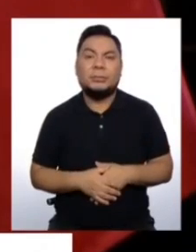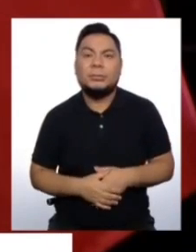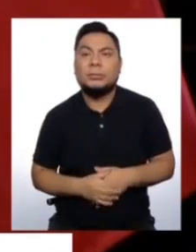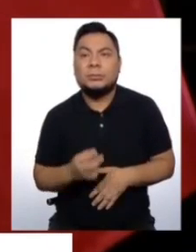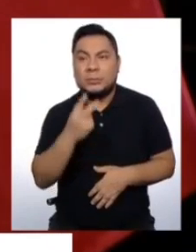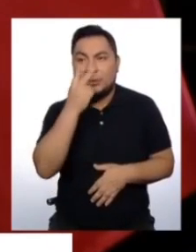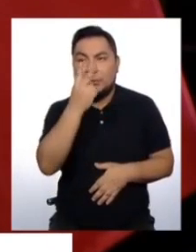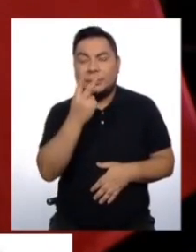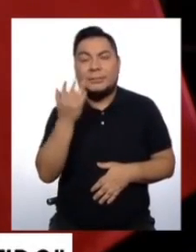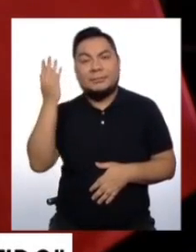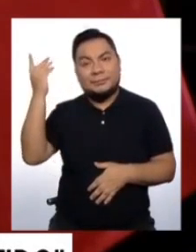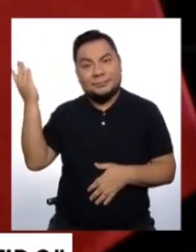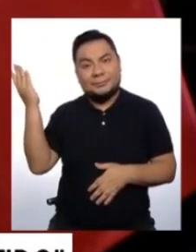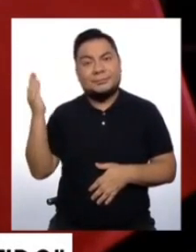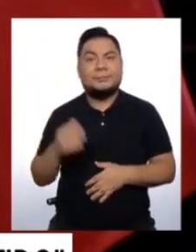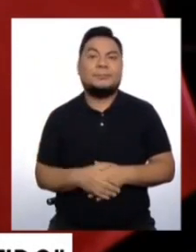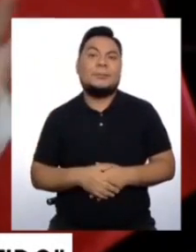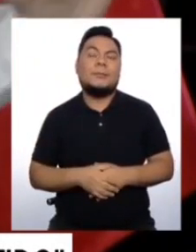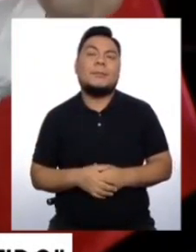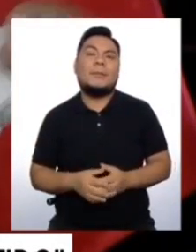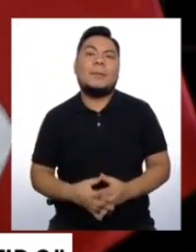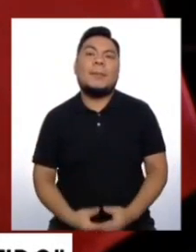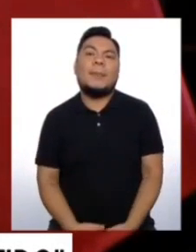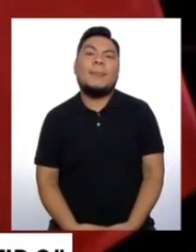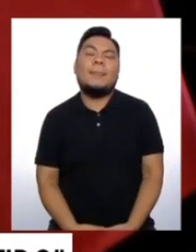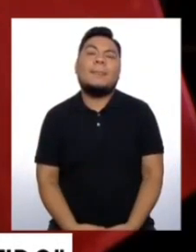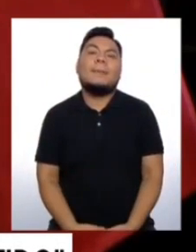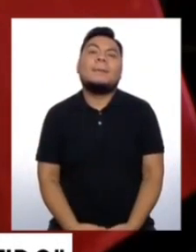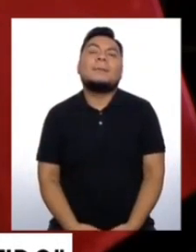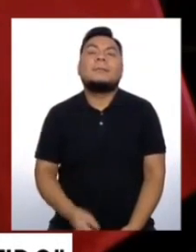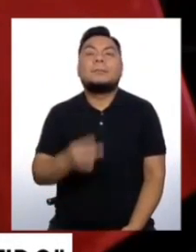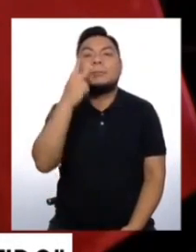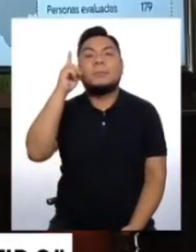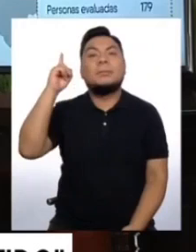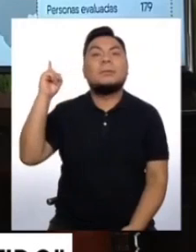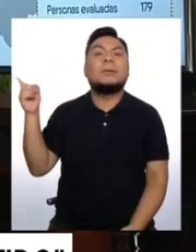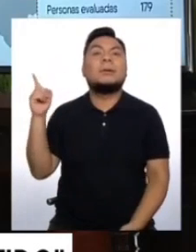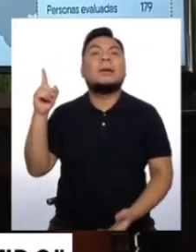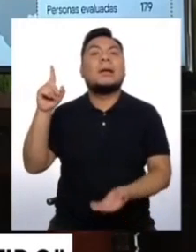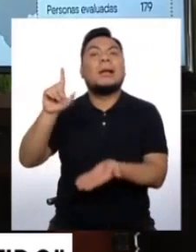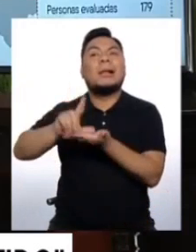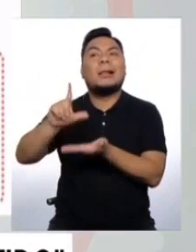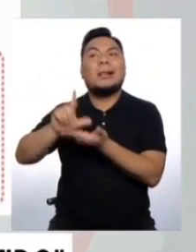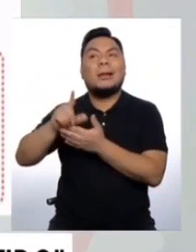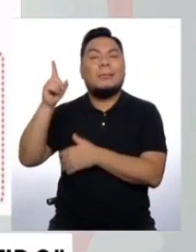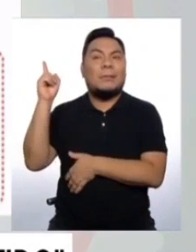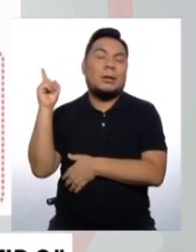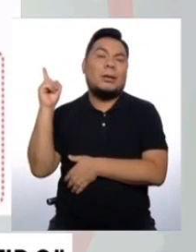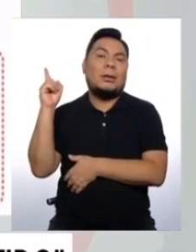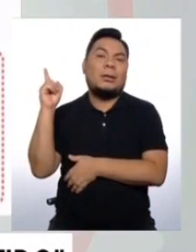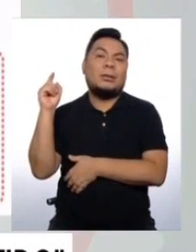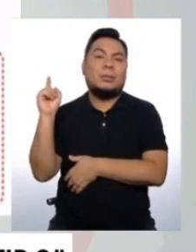miren, aquí tenemos esquemáticamente Lima y tenemos